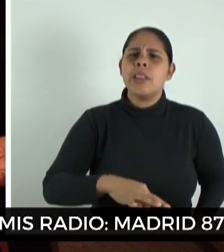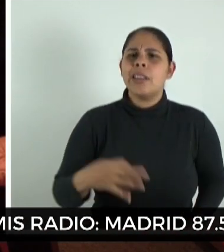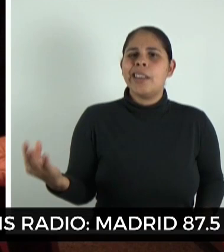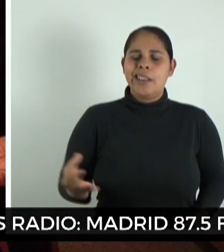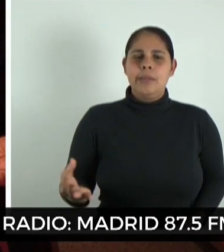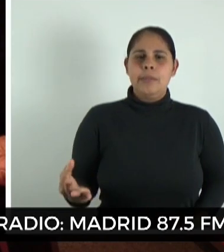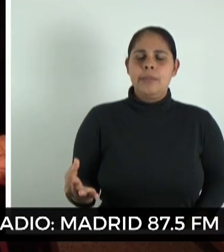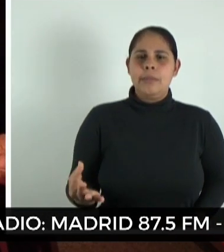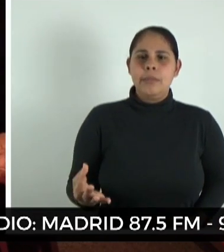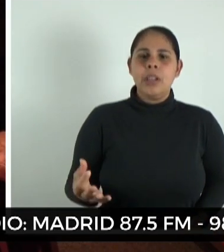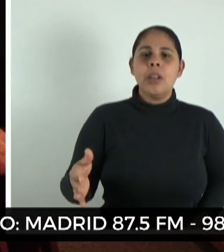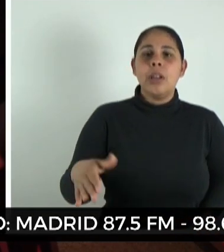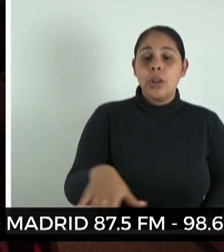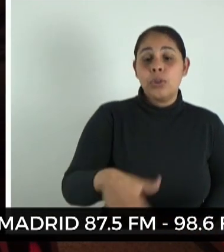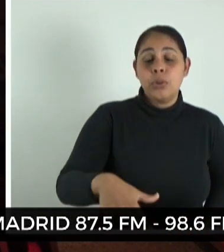vida.